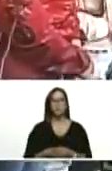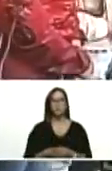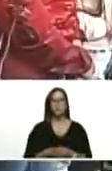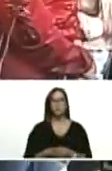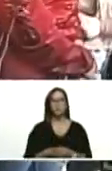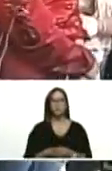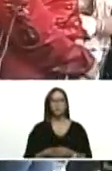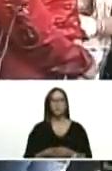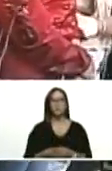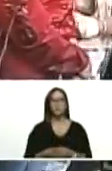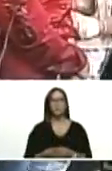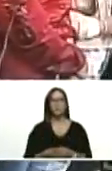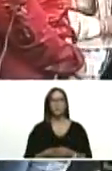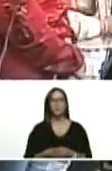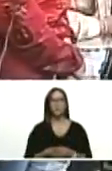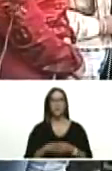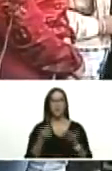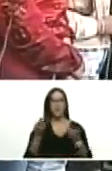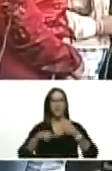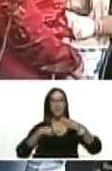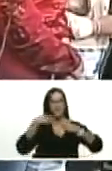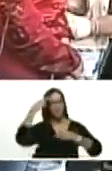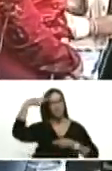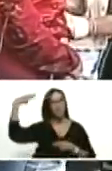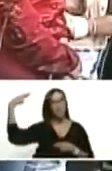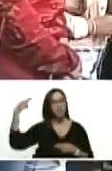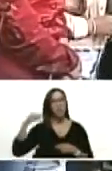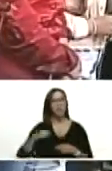Le reflexionaba